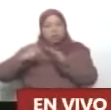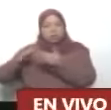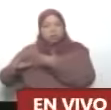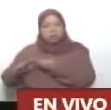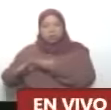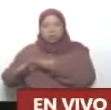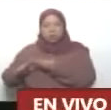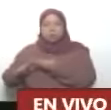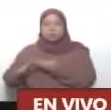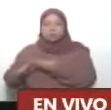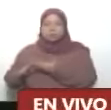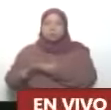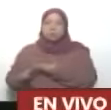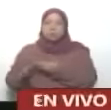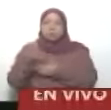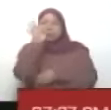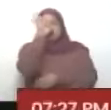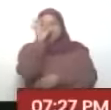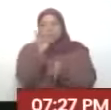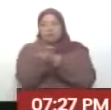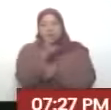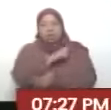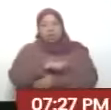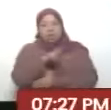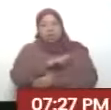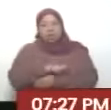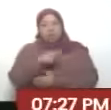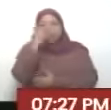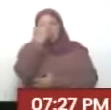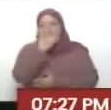de fe y religiones ancestrales,